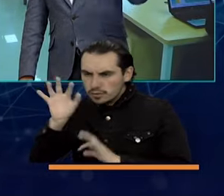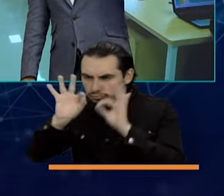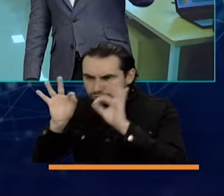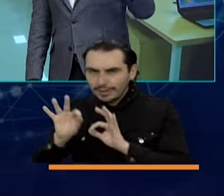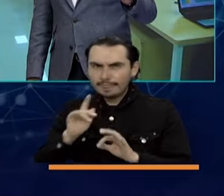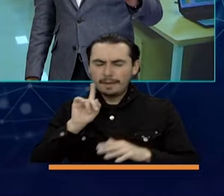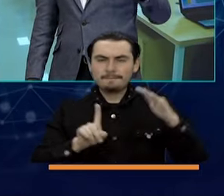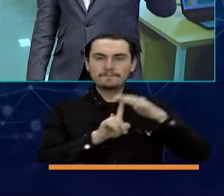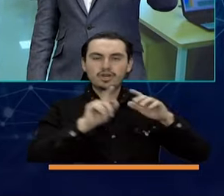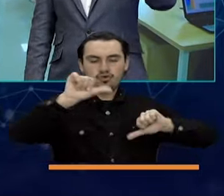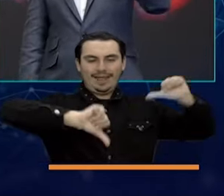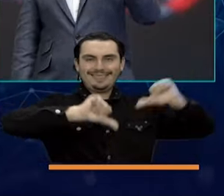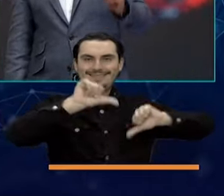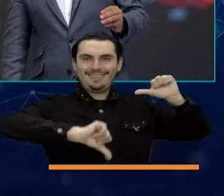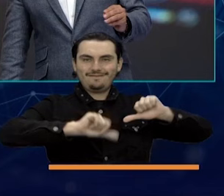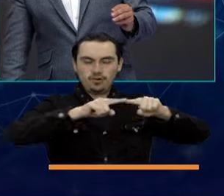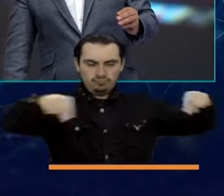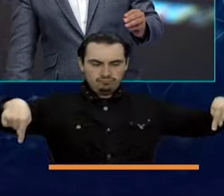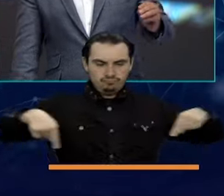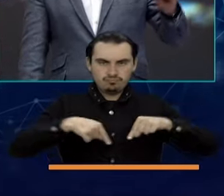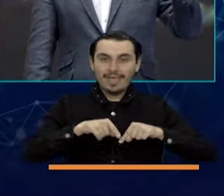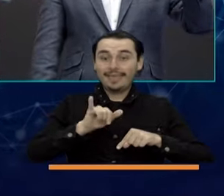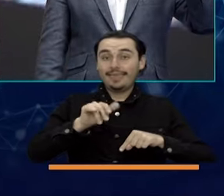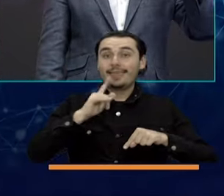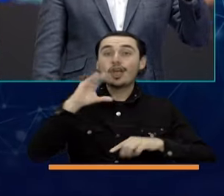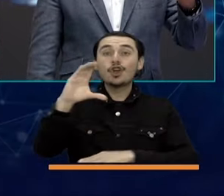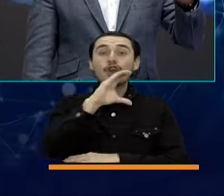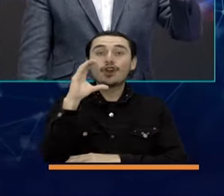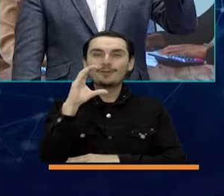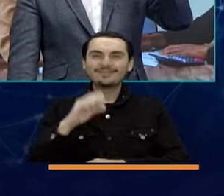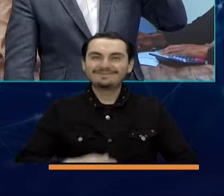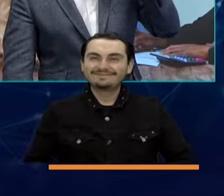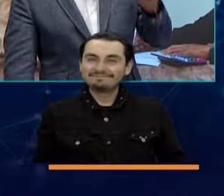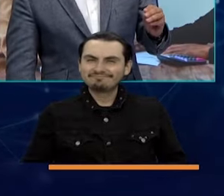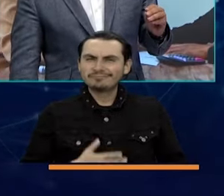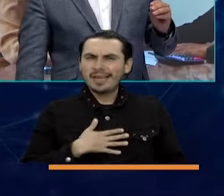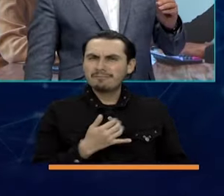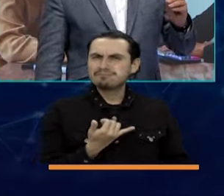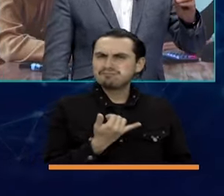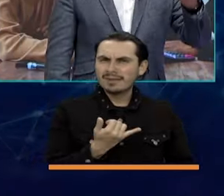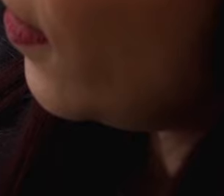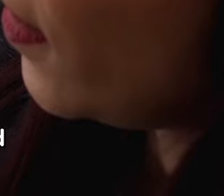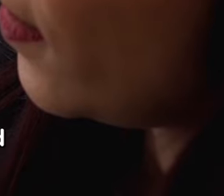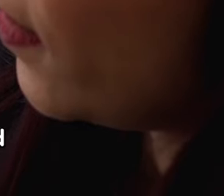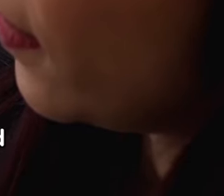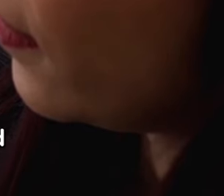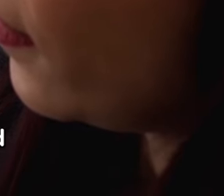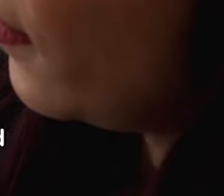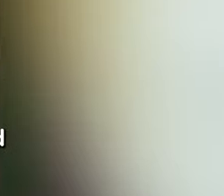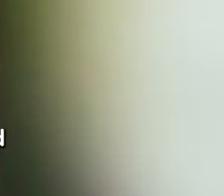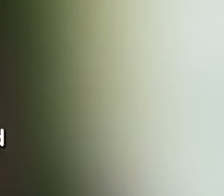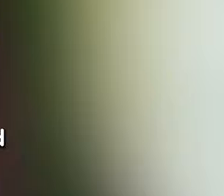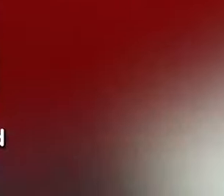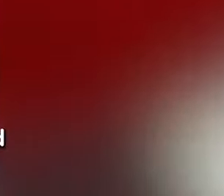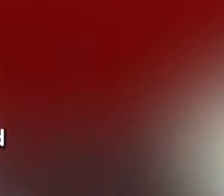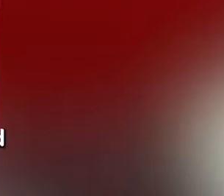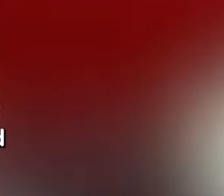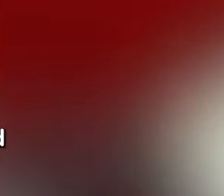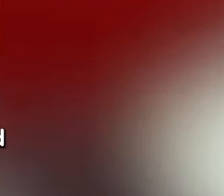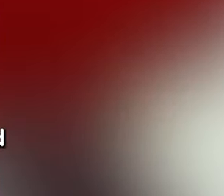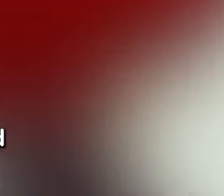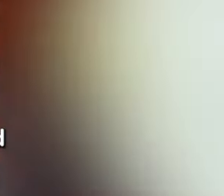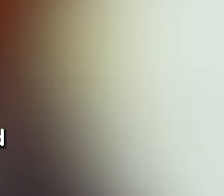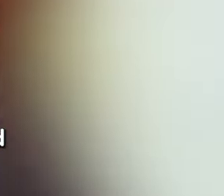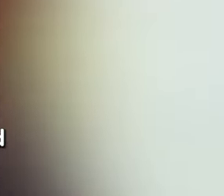laboratorio de inteligencia artificial en Colombia, donde estamos trabajando con muchos sectores y con muchas